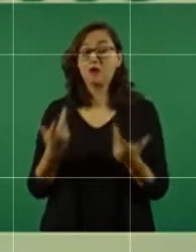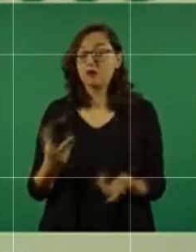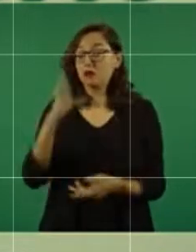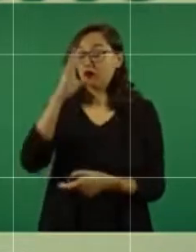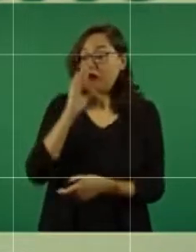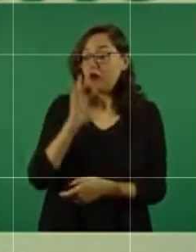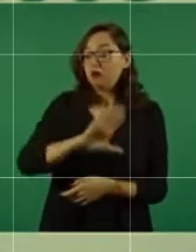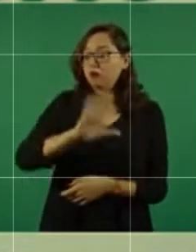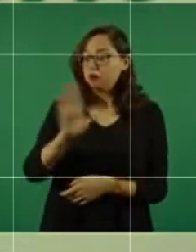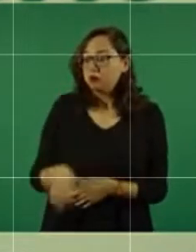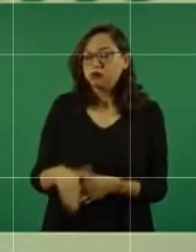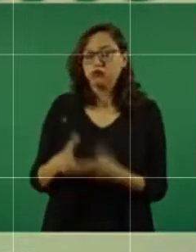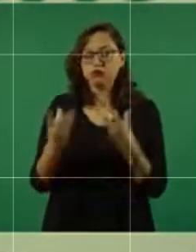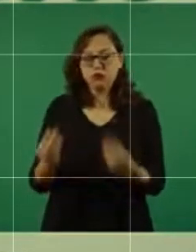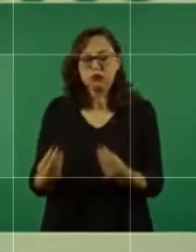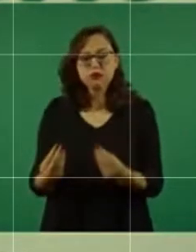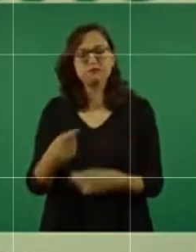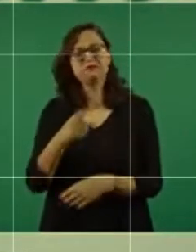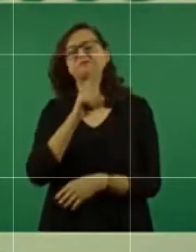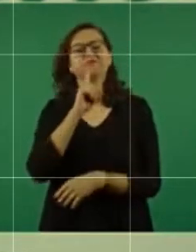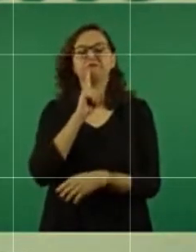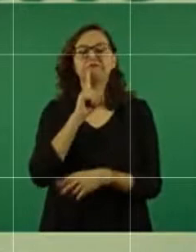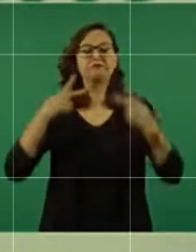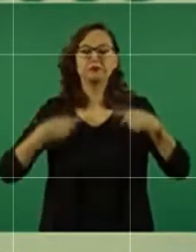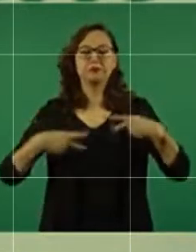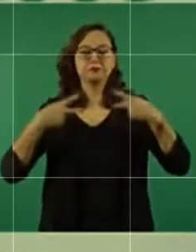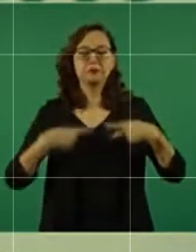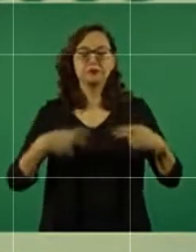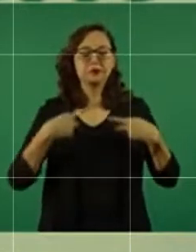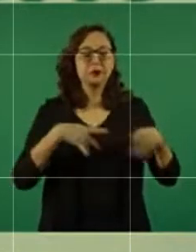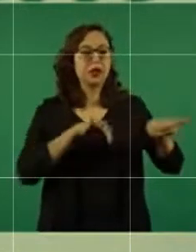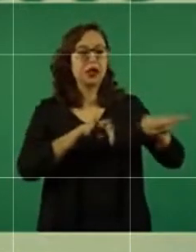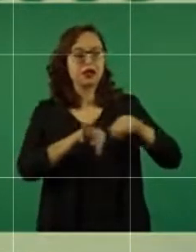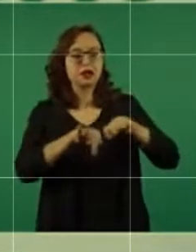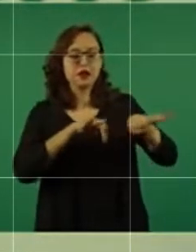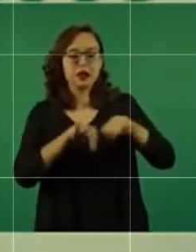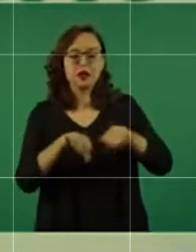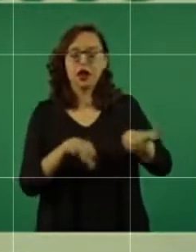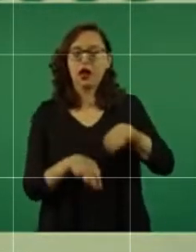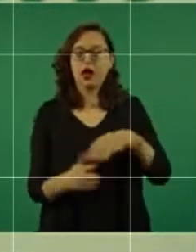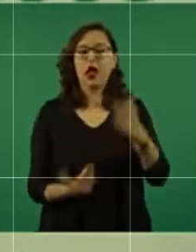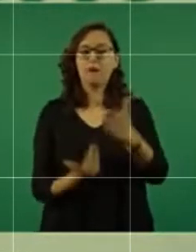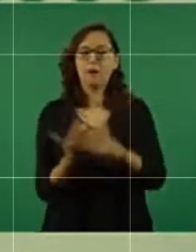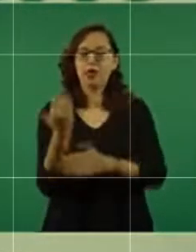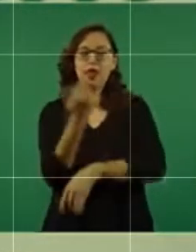obra. Los trabajadores vienen a trabajar su turno. Nosotros tenemos 3 turnos de trabajo.